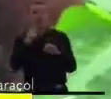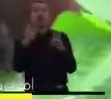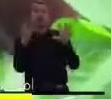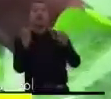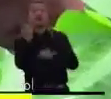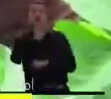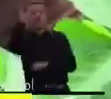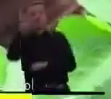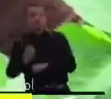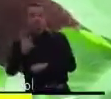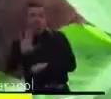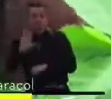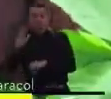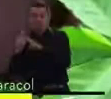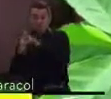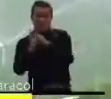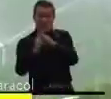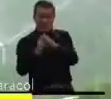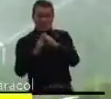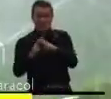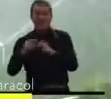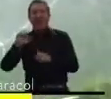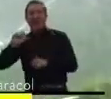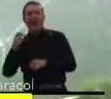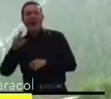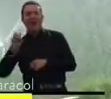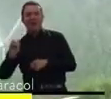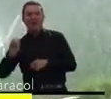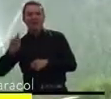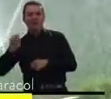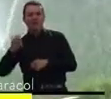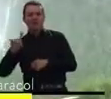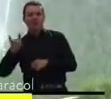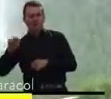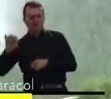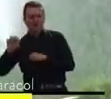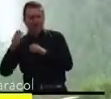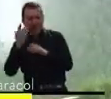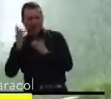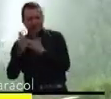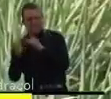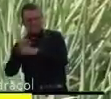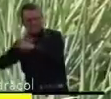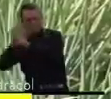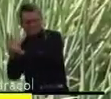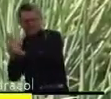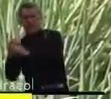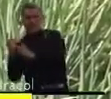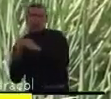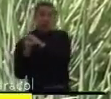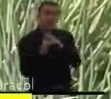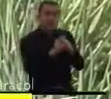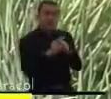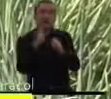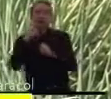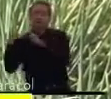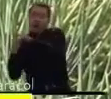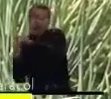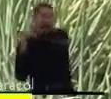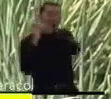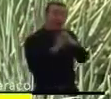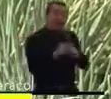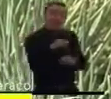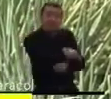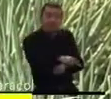Crédito Colombia Agroproduce, creada ante la emergencia por el COVID-19, se están concentrando en manos de los grandes comercializadores y no en las de los